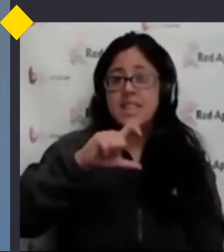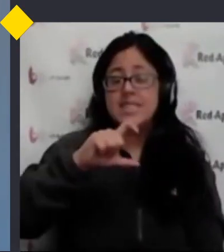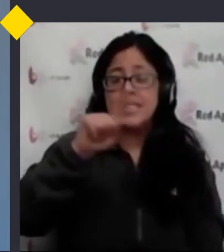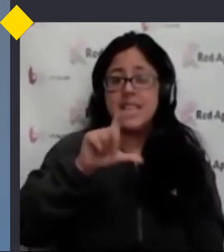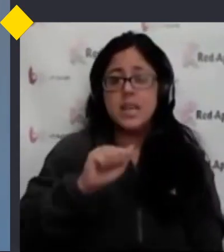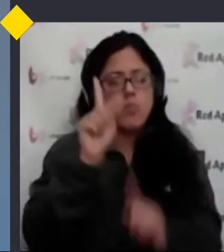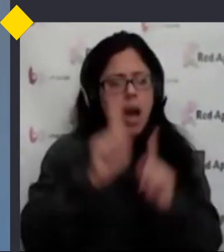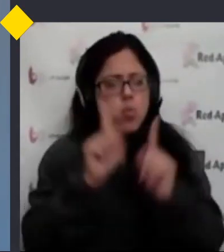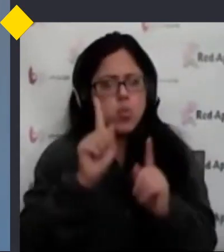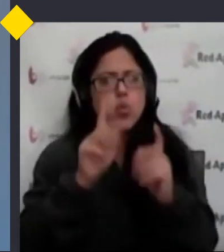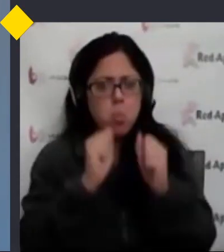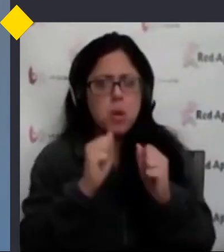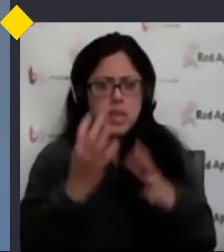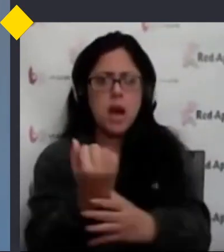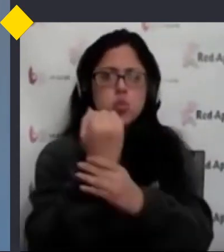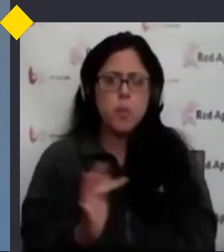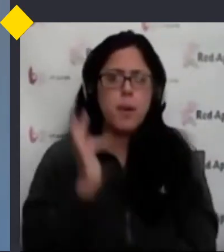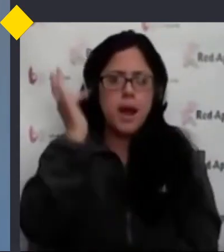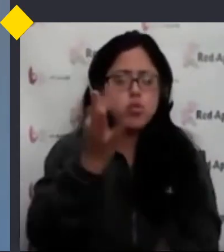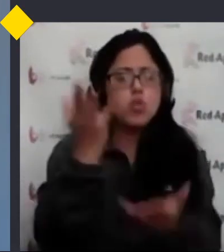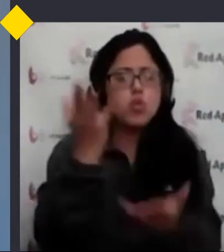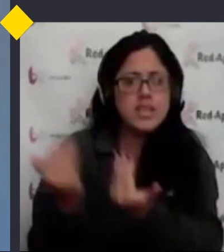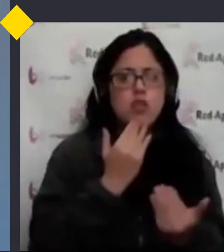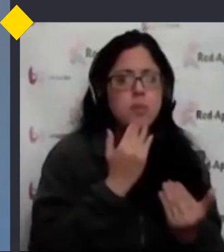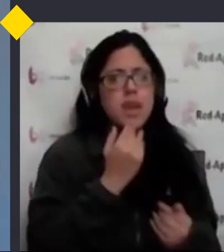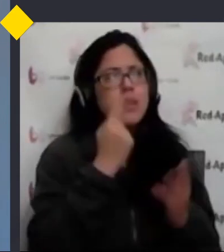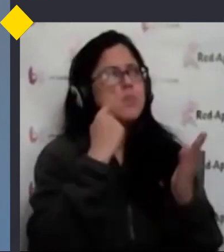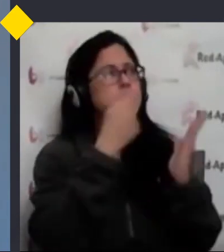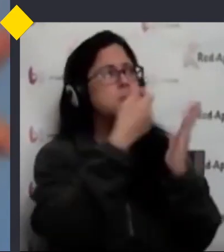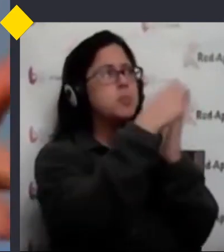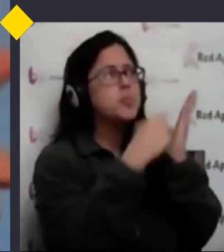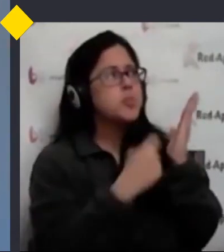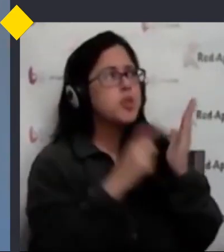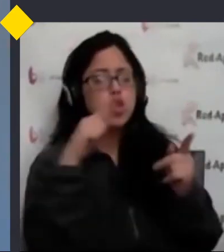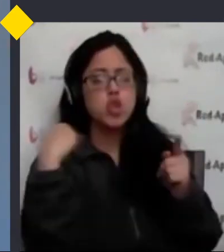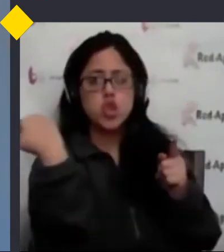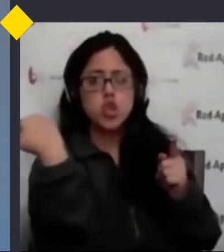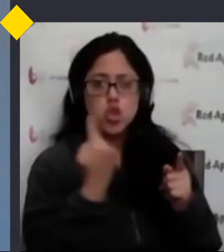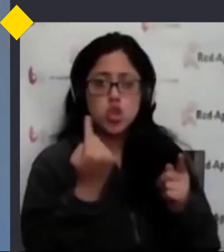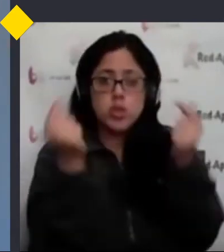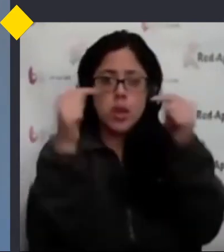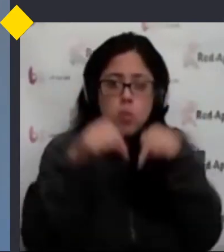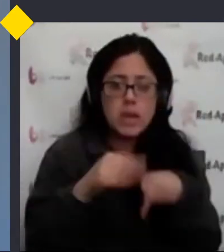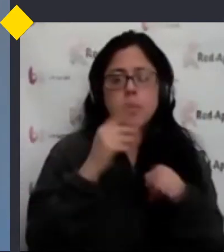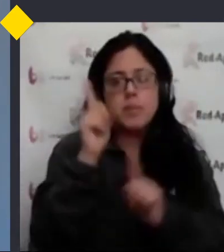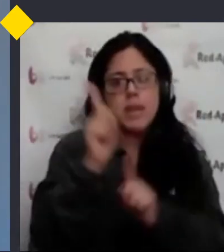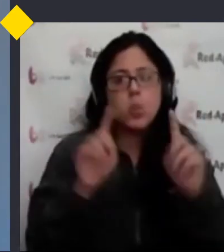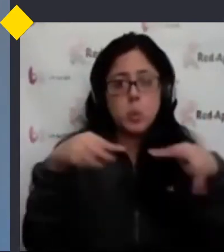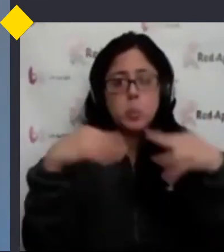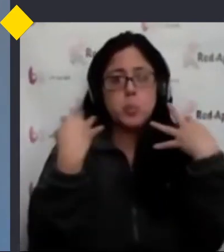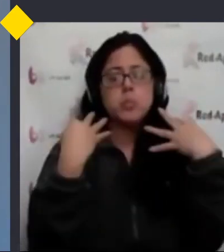futuro. Creo que también es necesario revisarnos. Quienes estamos acá y quienes probablemente también están escuchando, estamos en cargos de